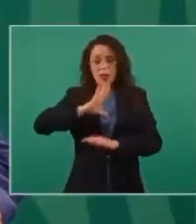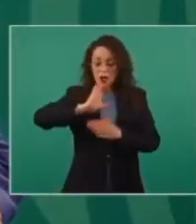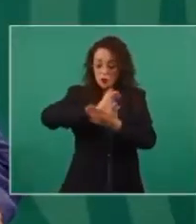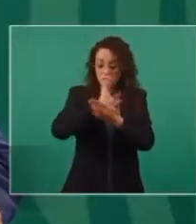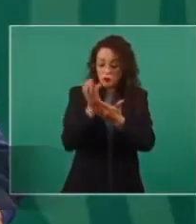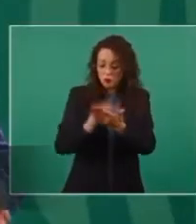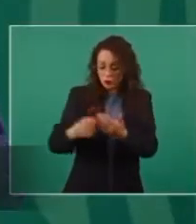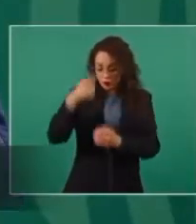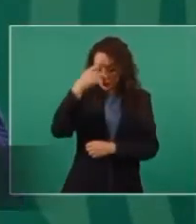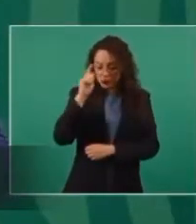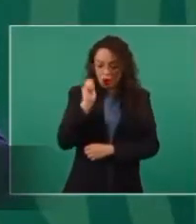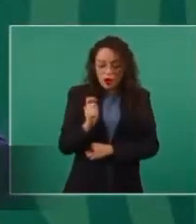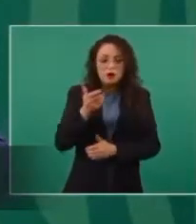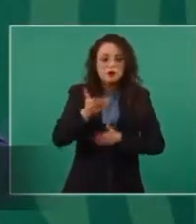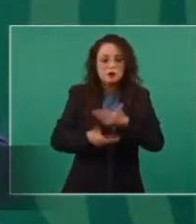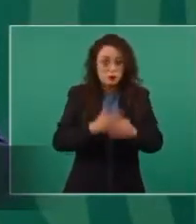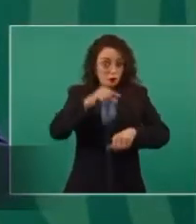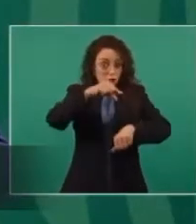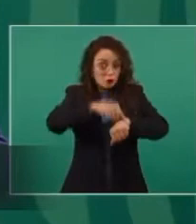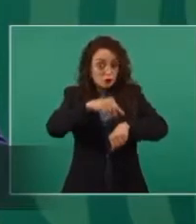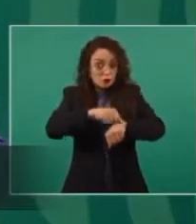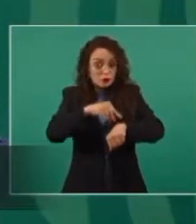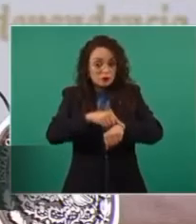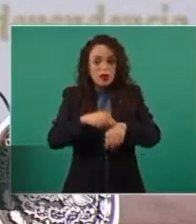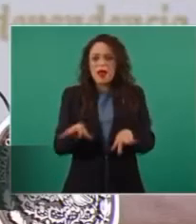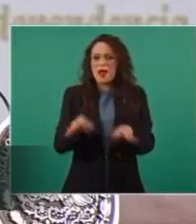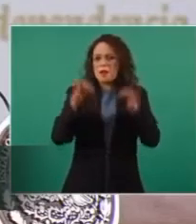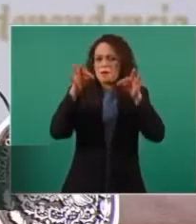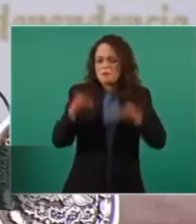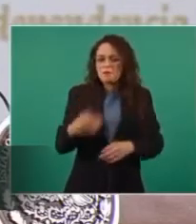En su mañanera este jueves, el presidente instó a sus